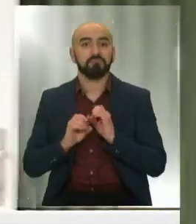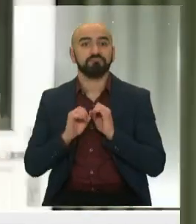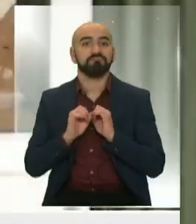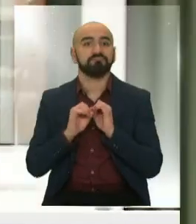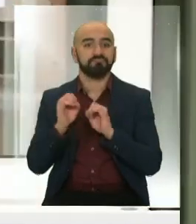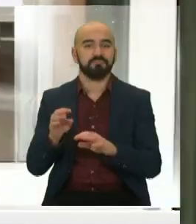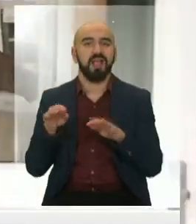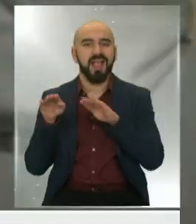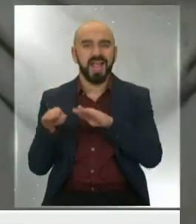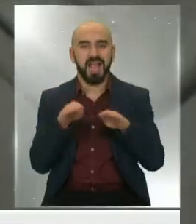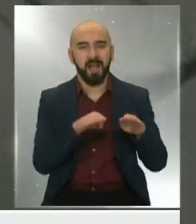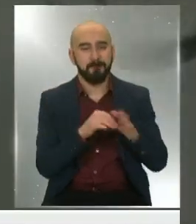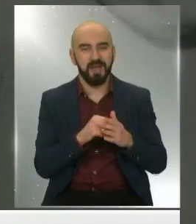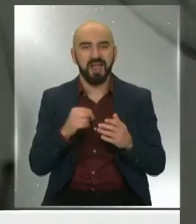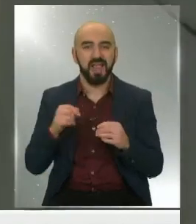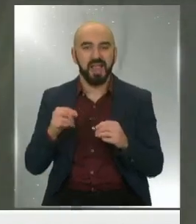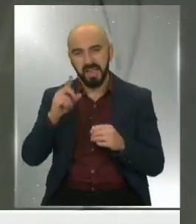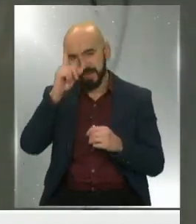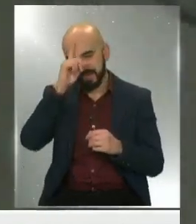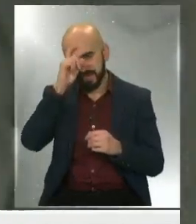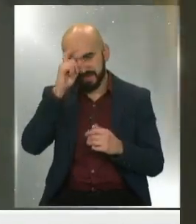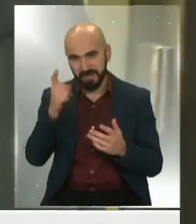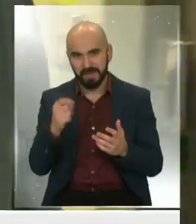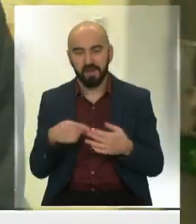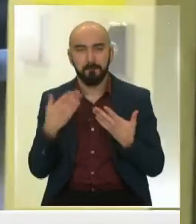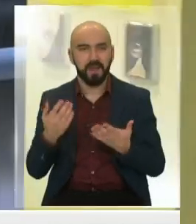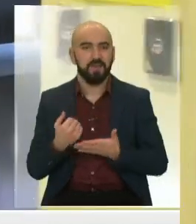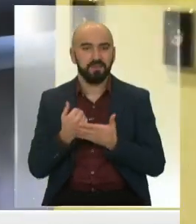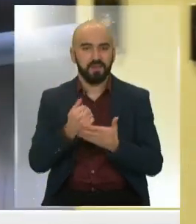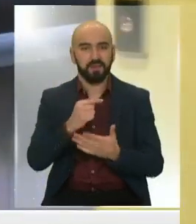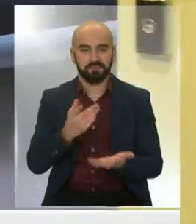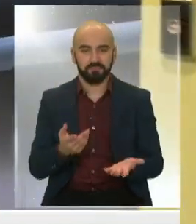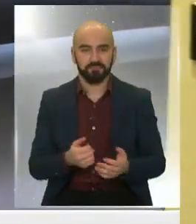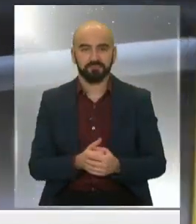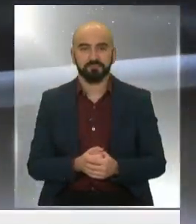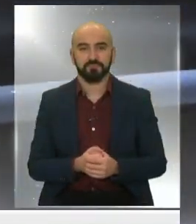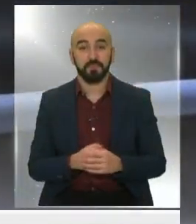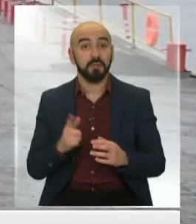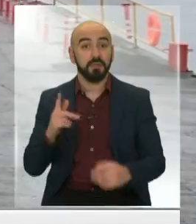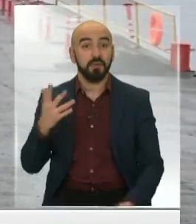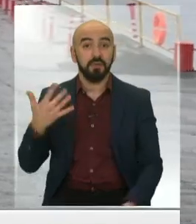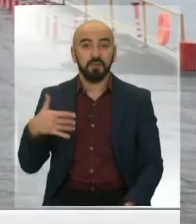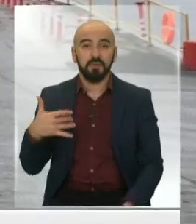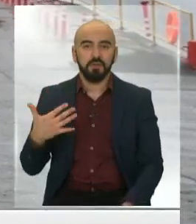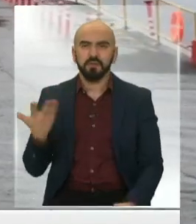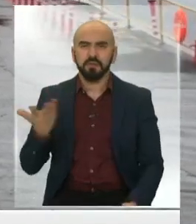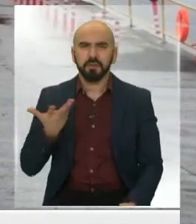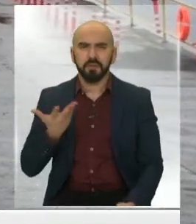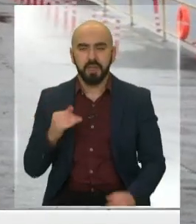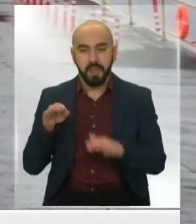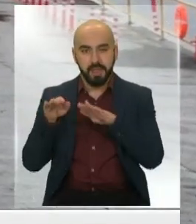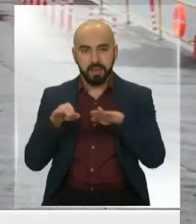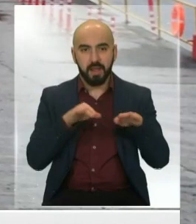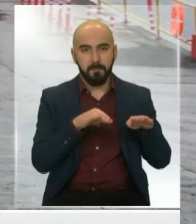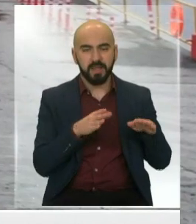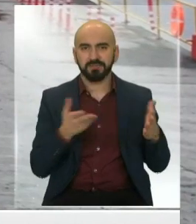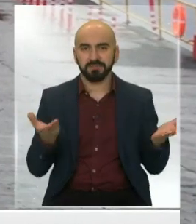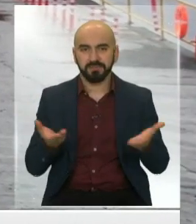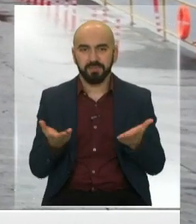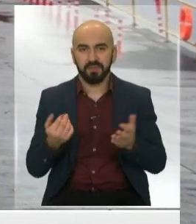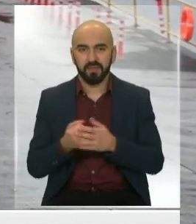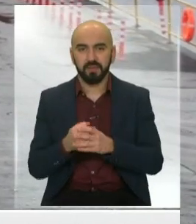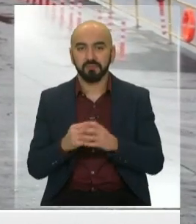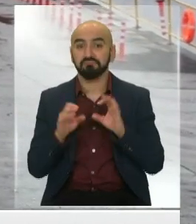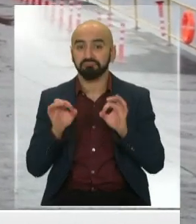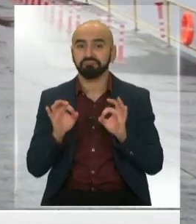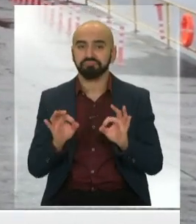abastecer el hospital del lugar. La importancia de esta colaboración es que las camas son bastante